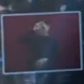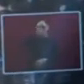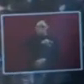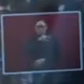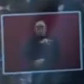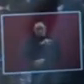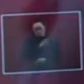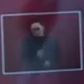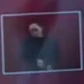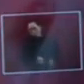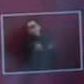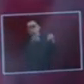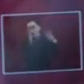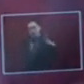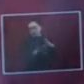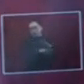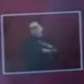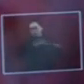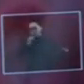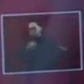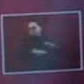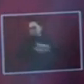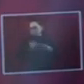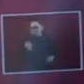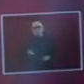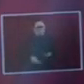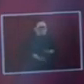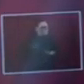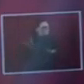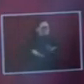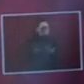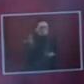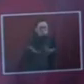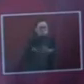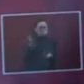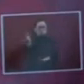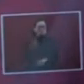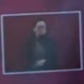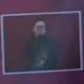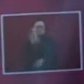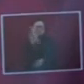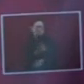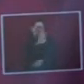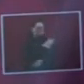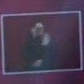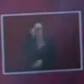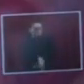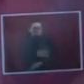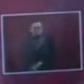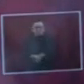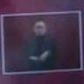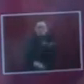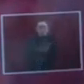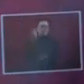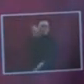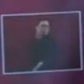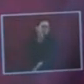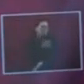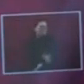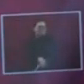Hernández Lomelí, un hombre cercano, digamos, o aceptado por el presidente López Obrador en el marco de